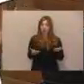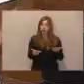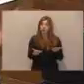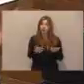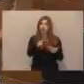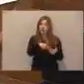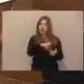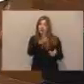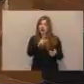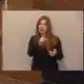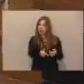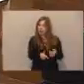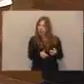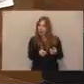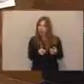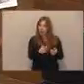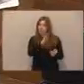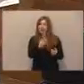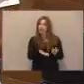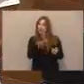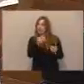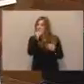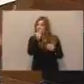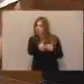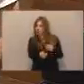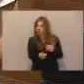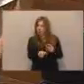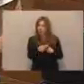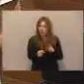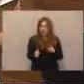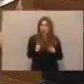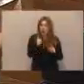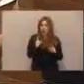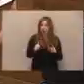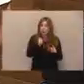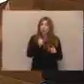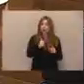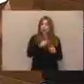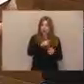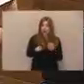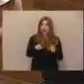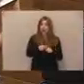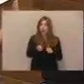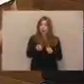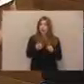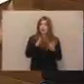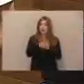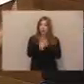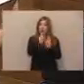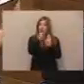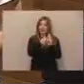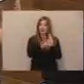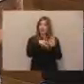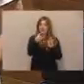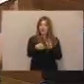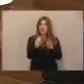parece que importa pouco abusar sistemáticamente de lo que é unha cláusula excepcional del decreto de